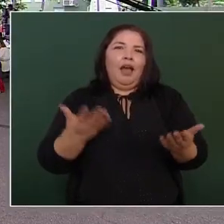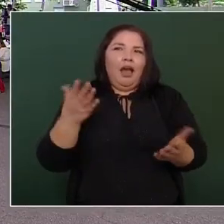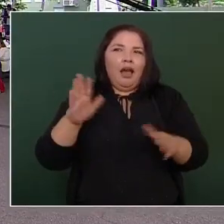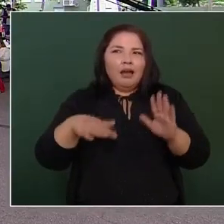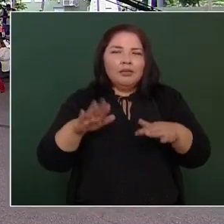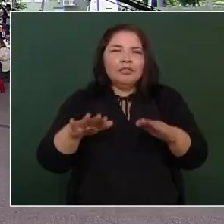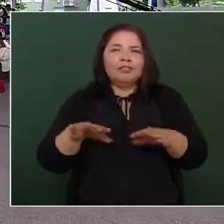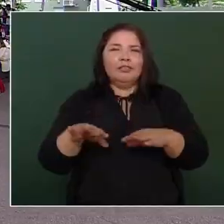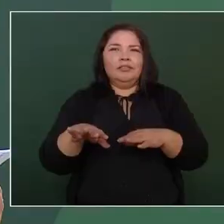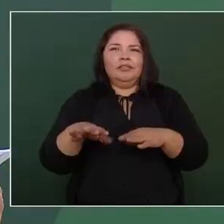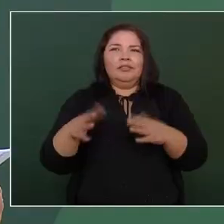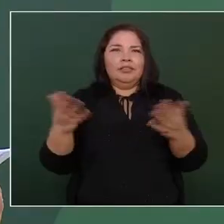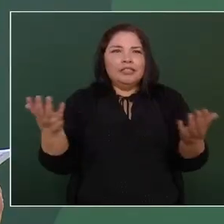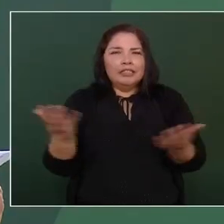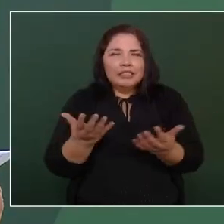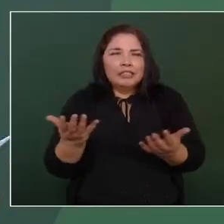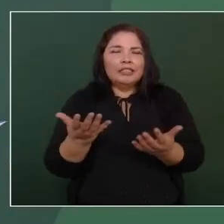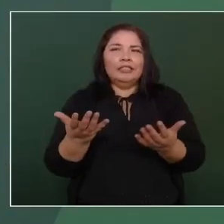los